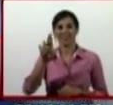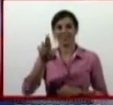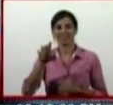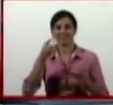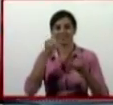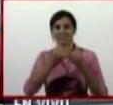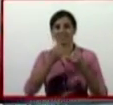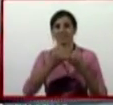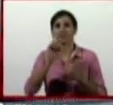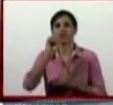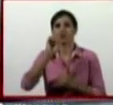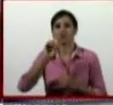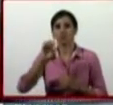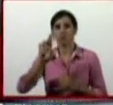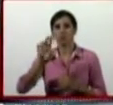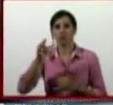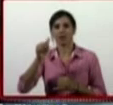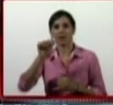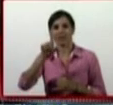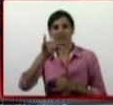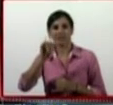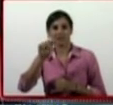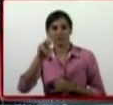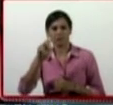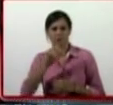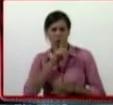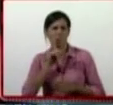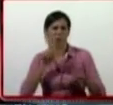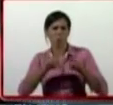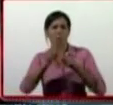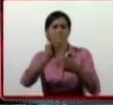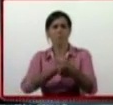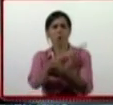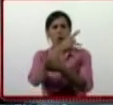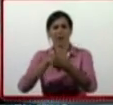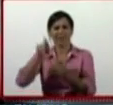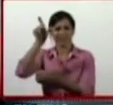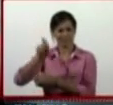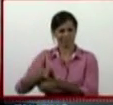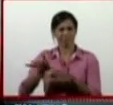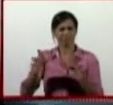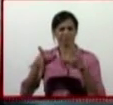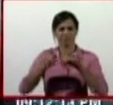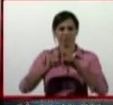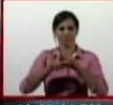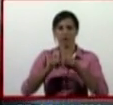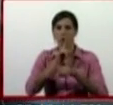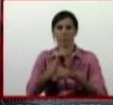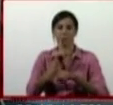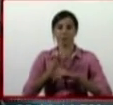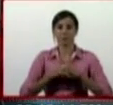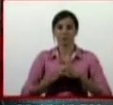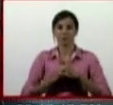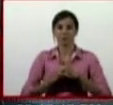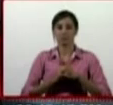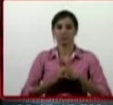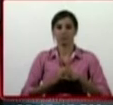Sorgaliano. Tiene un nombre de poeta. Ender Sorgaliano.